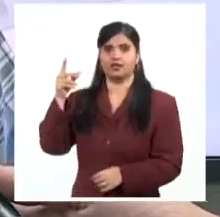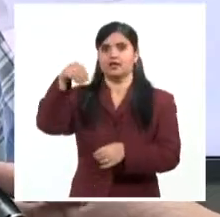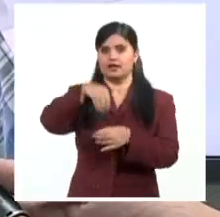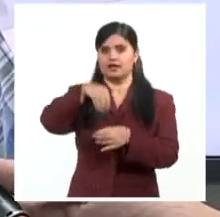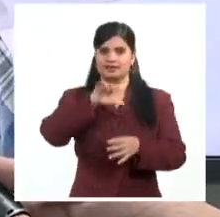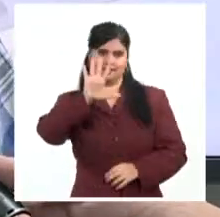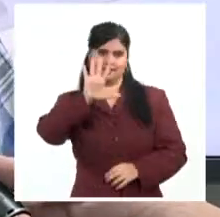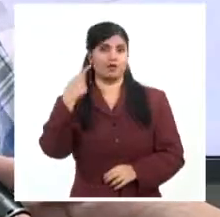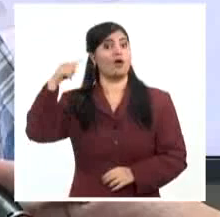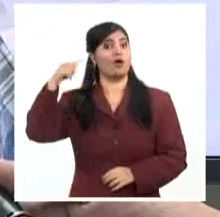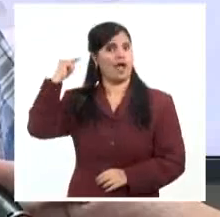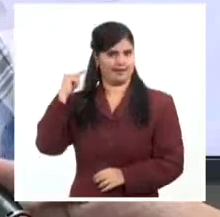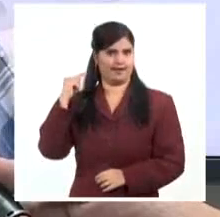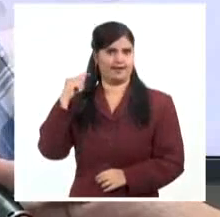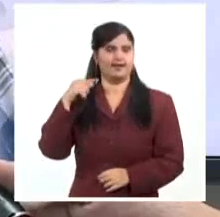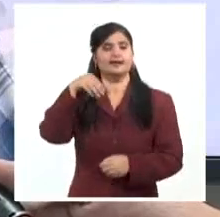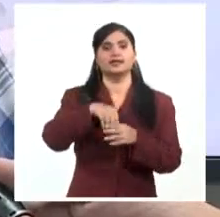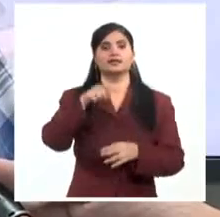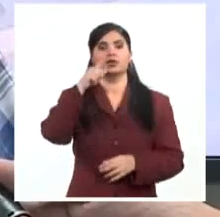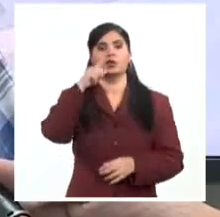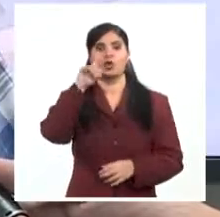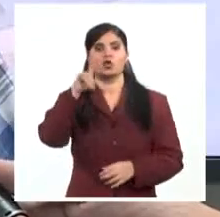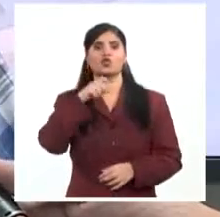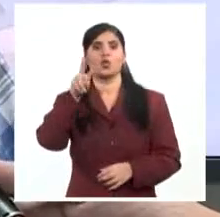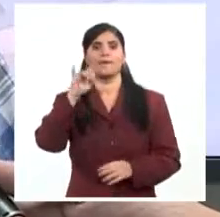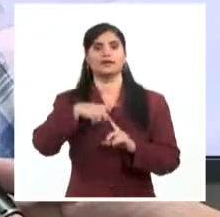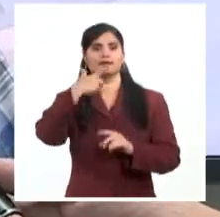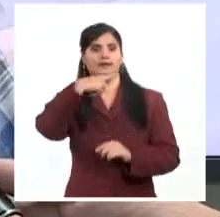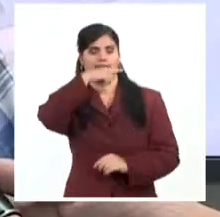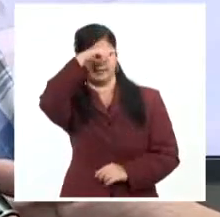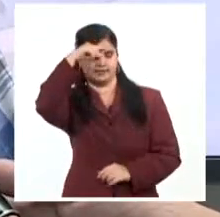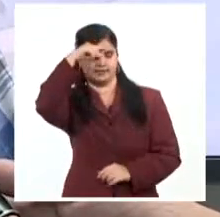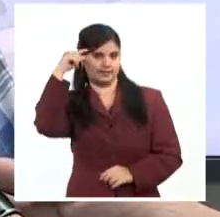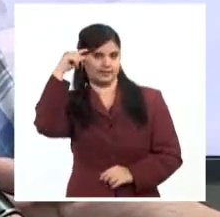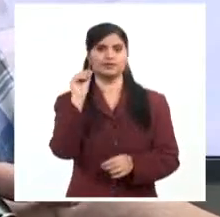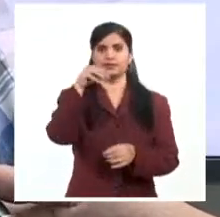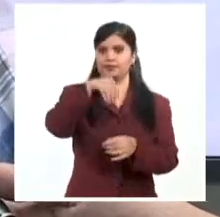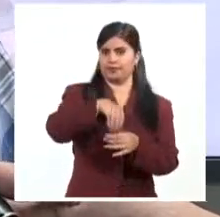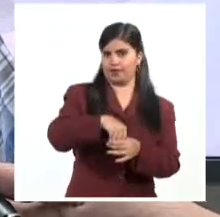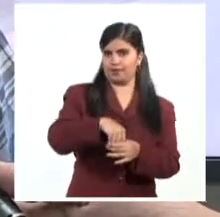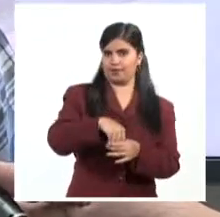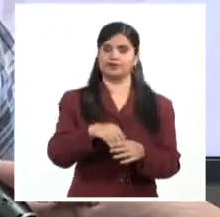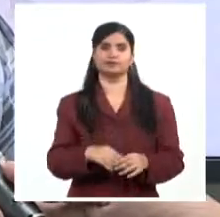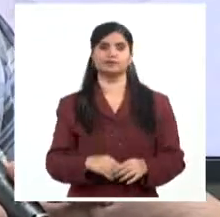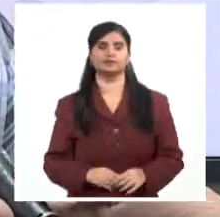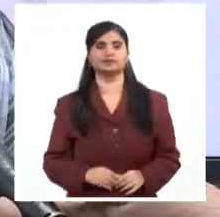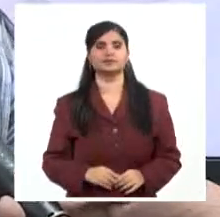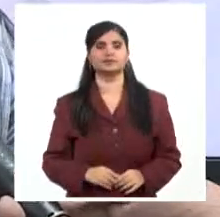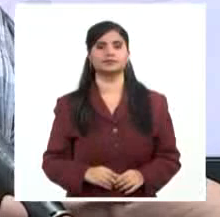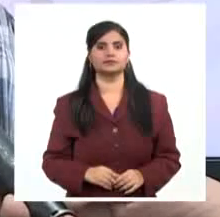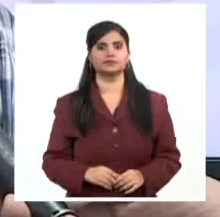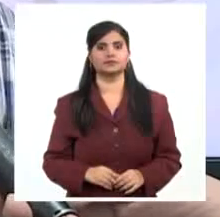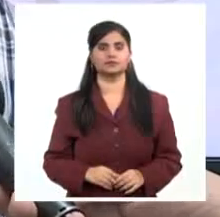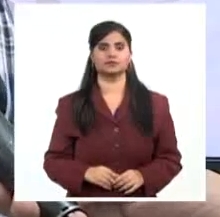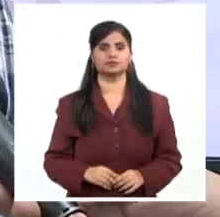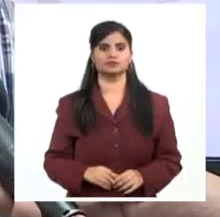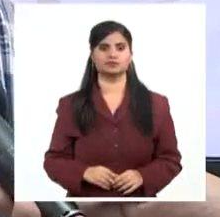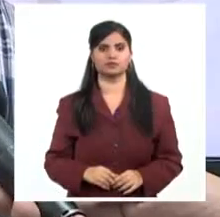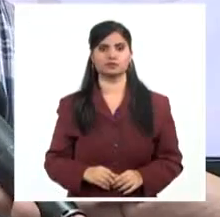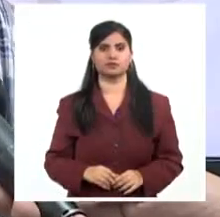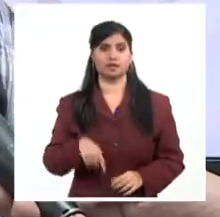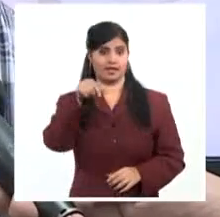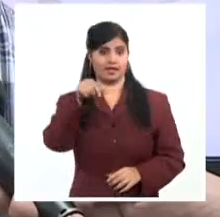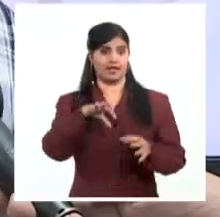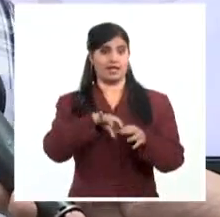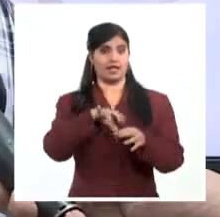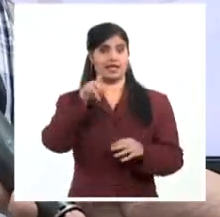de la termoeléctrica de Nuevita. Quiere decir que había un nivel de, o se estima un nivel de incorporaciones de generación para el día de hoy. En el caso de ITER, la